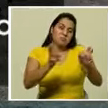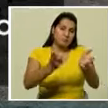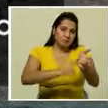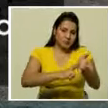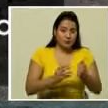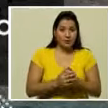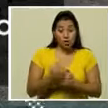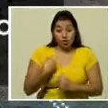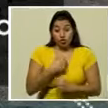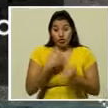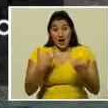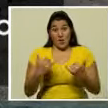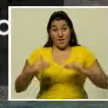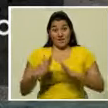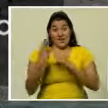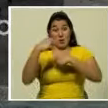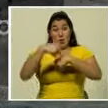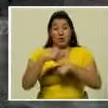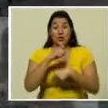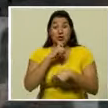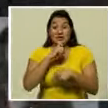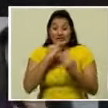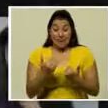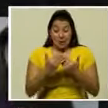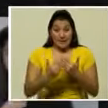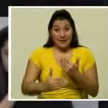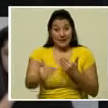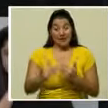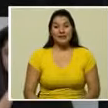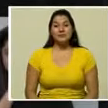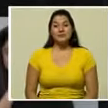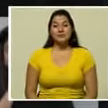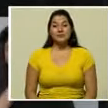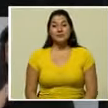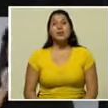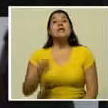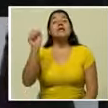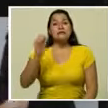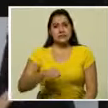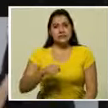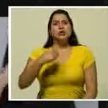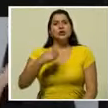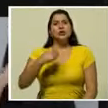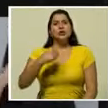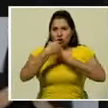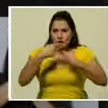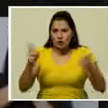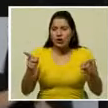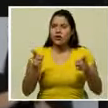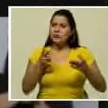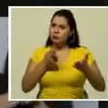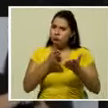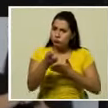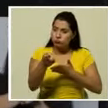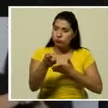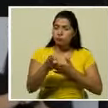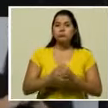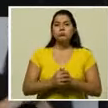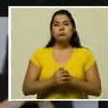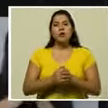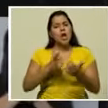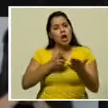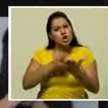enfrentaremos tiempos muy difíciles en los meses por venir. Sí, lo digo con franqueza, la franqueza